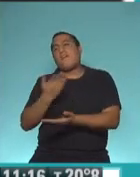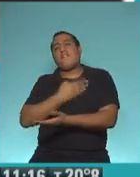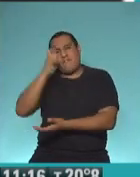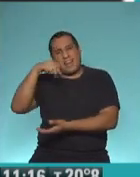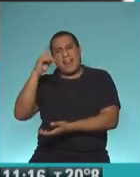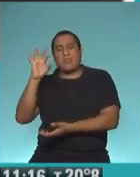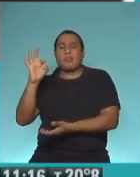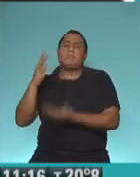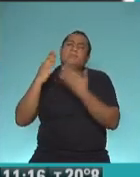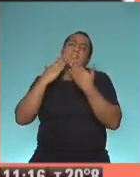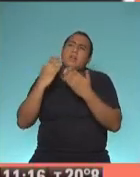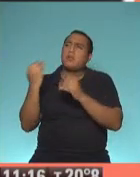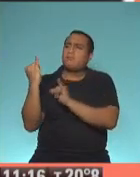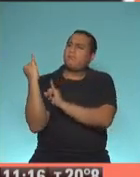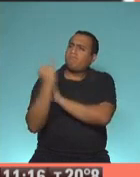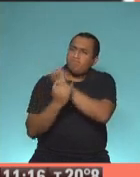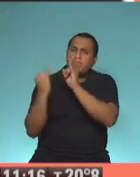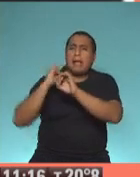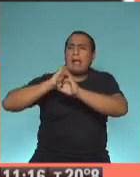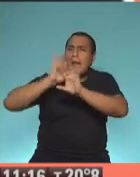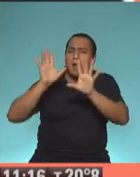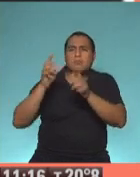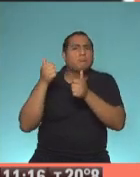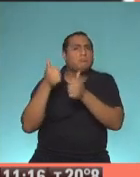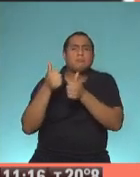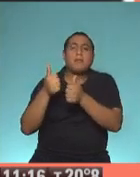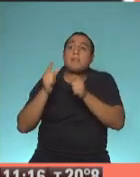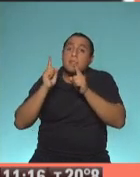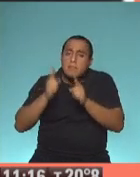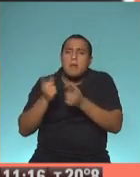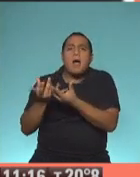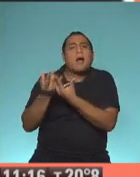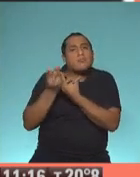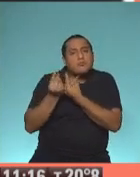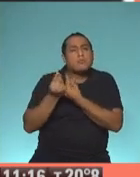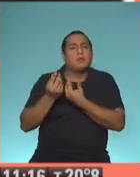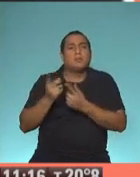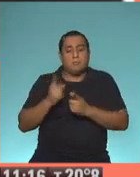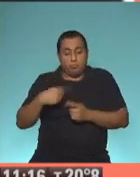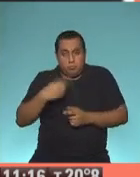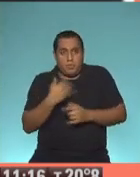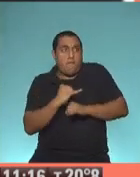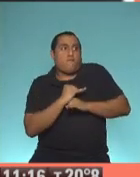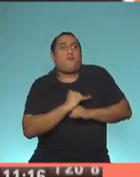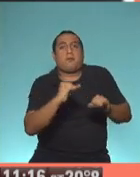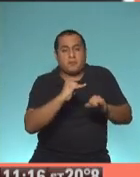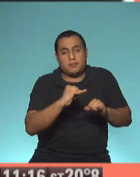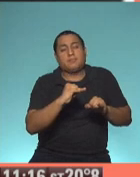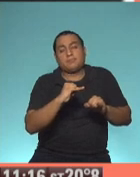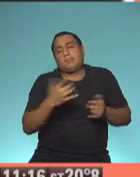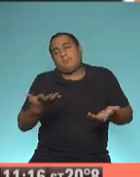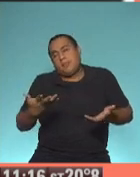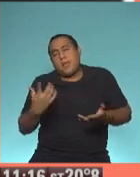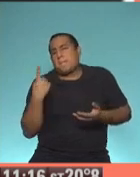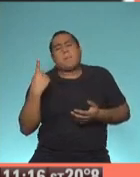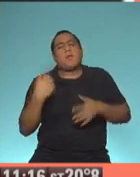muchísimas gracias por tu conocimiento, por tu claridad y sobre todo por ayudarnos a informar y formar, que creo que es hoy la responsabilidad